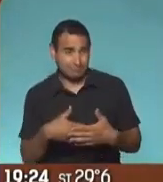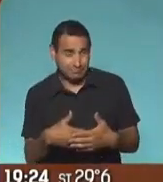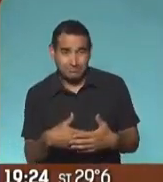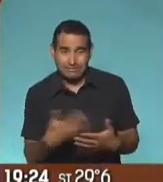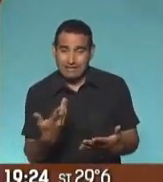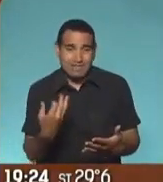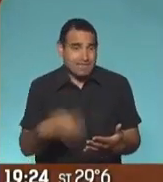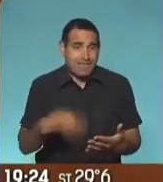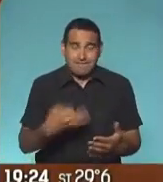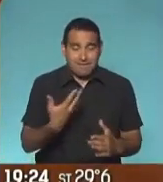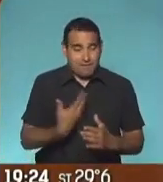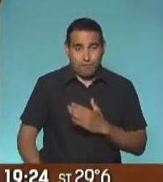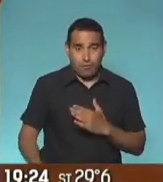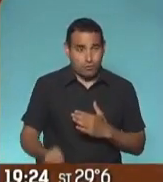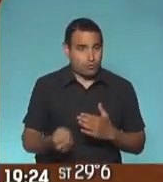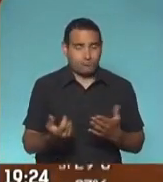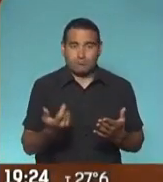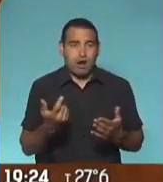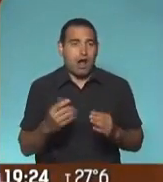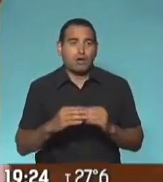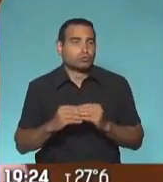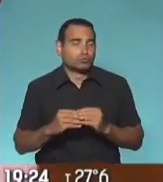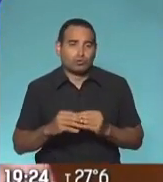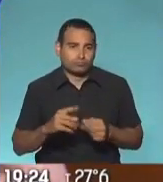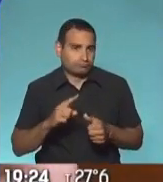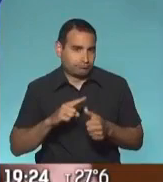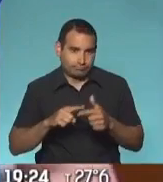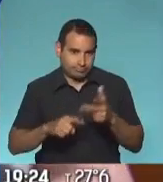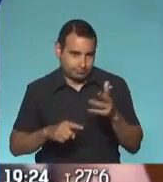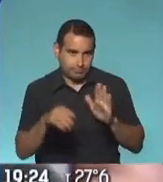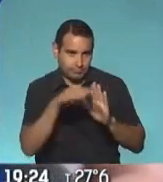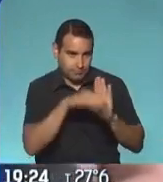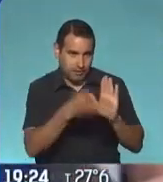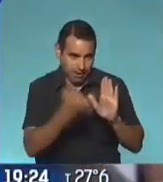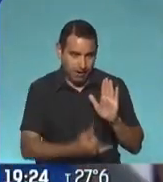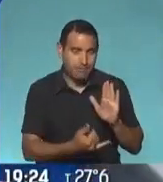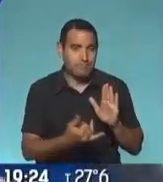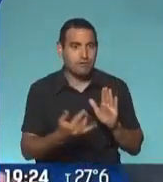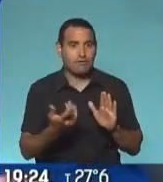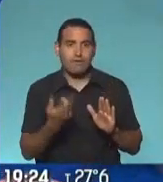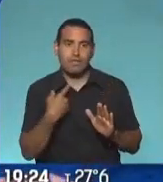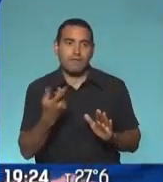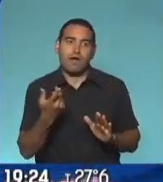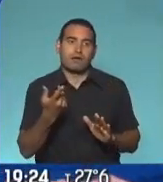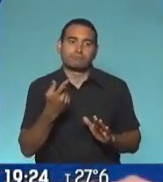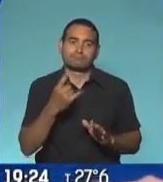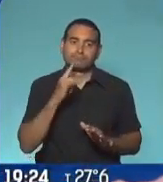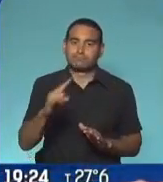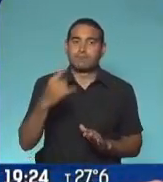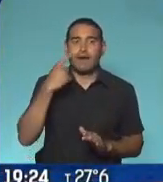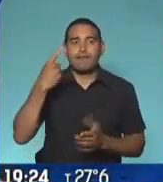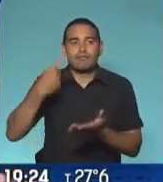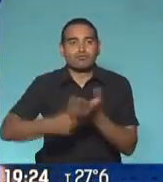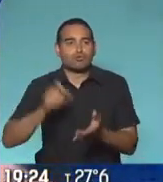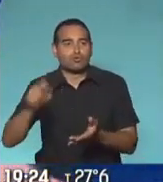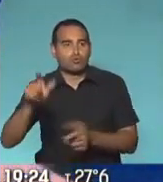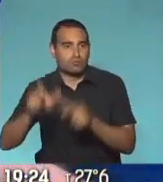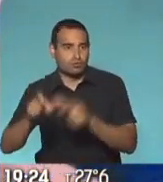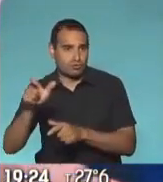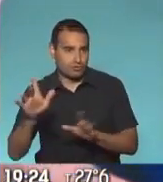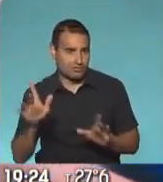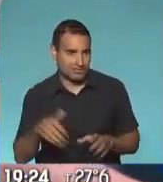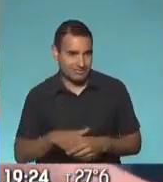necesidad de interrumpir un embarazo por las causas que establece el Código Penal a la voluntad política de determinadas gobernaciones,